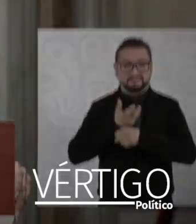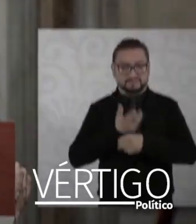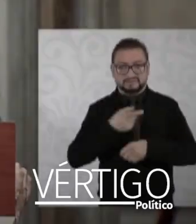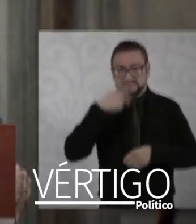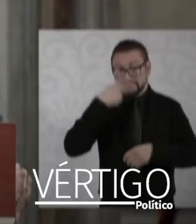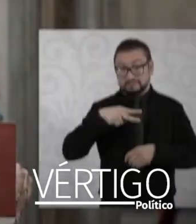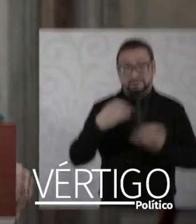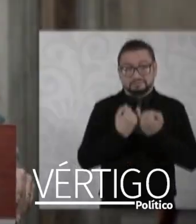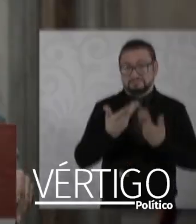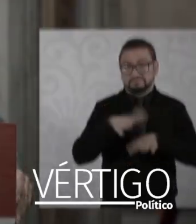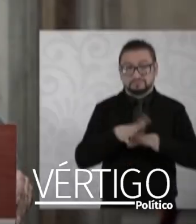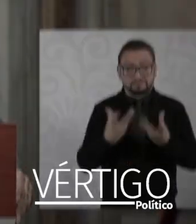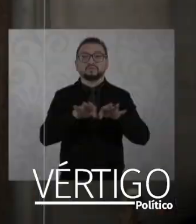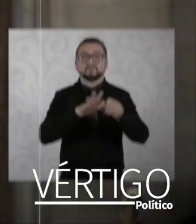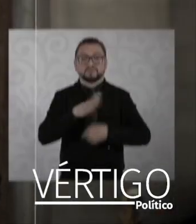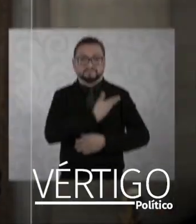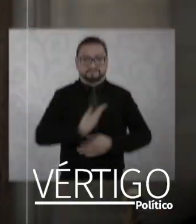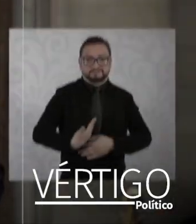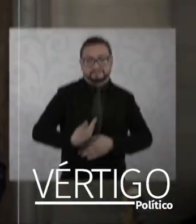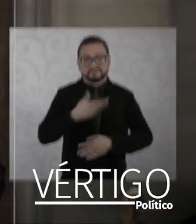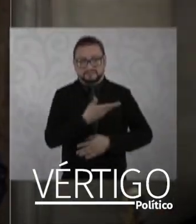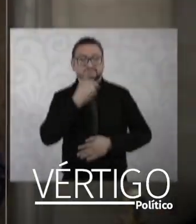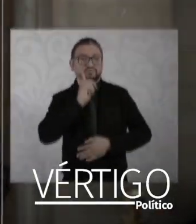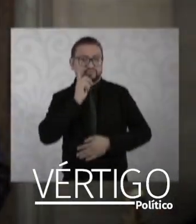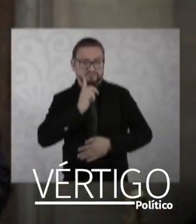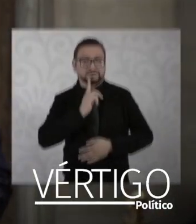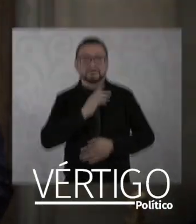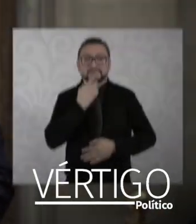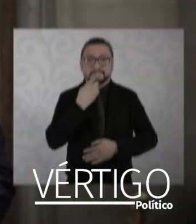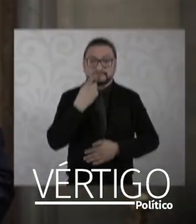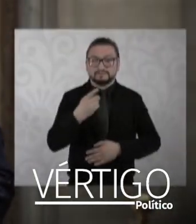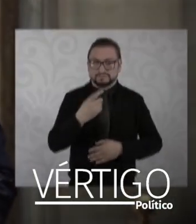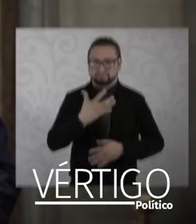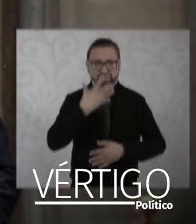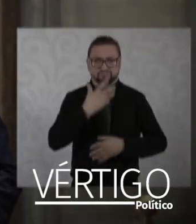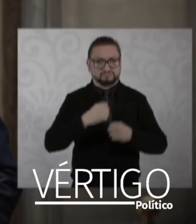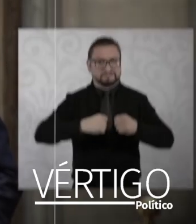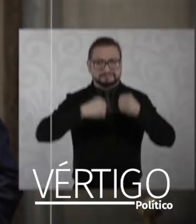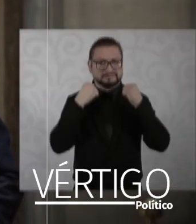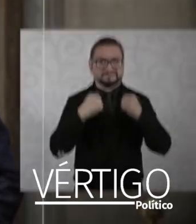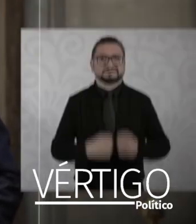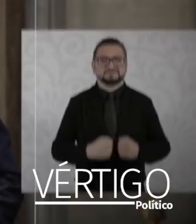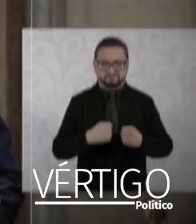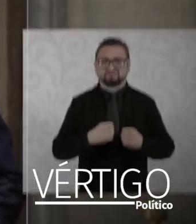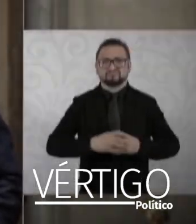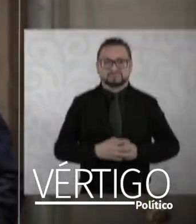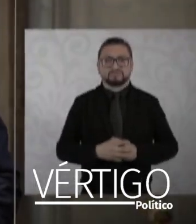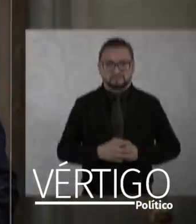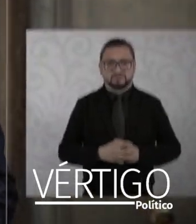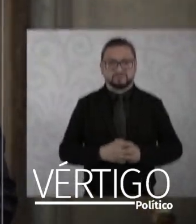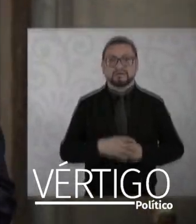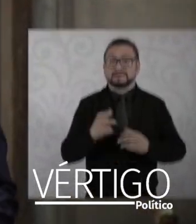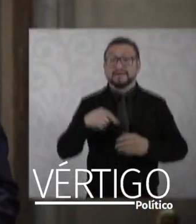240 empresarios nacionales y de Estados Unidos que las inversiones en el país están seguras. Les garantizó certeza y certidumbre en un